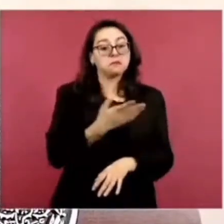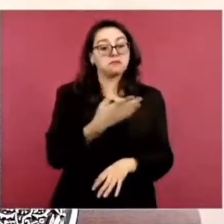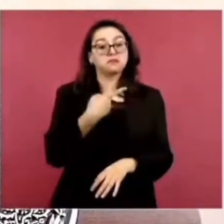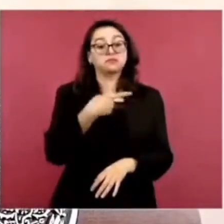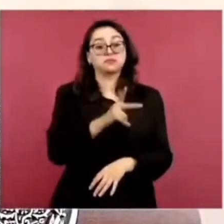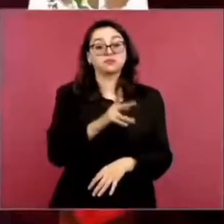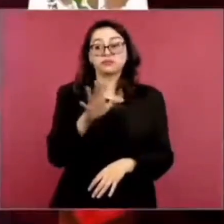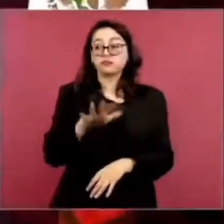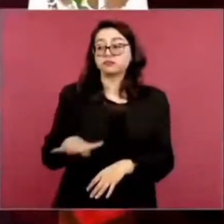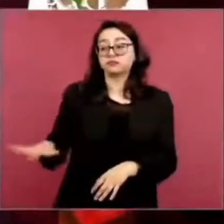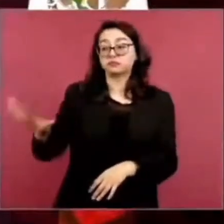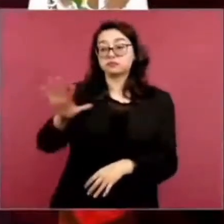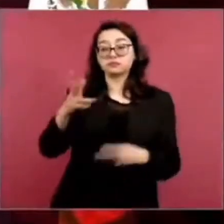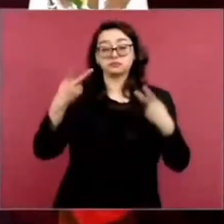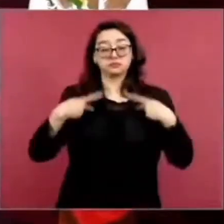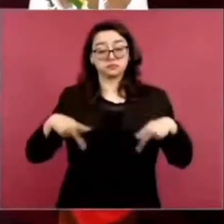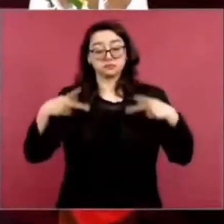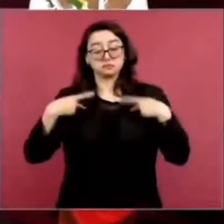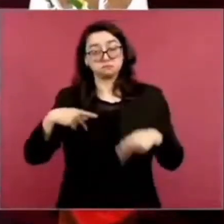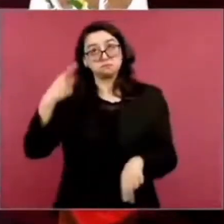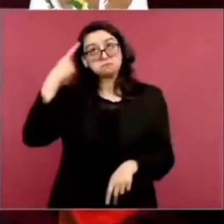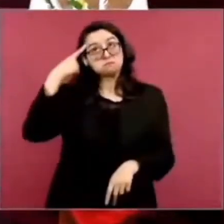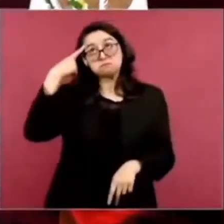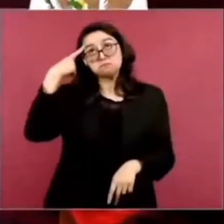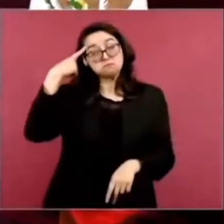la toma de conciencia